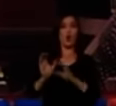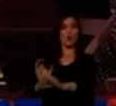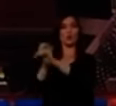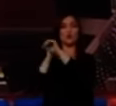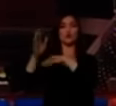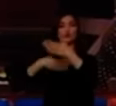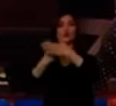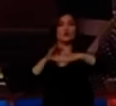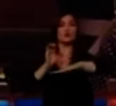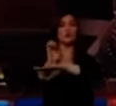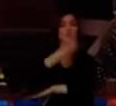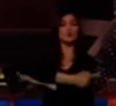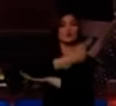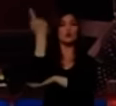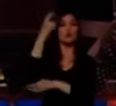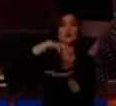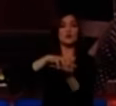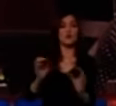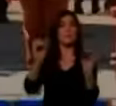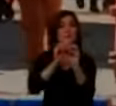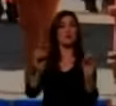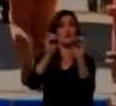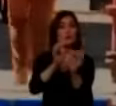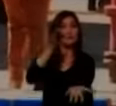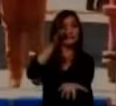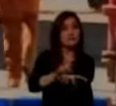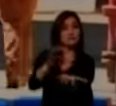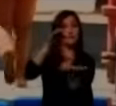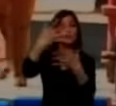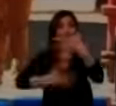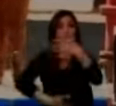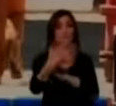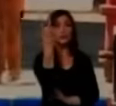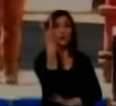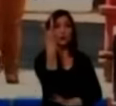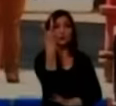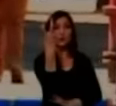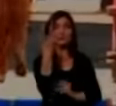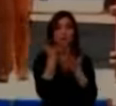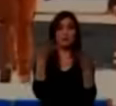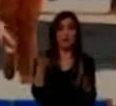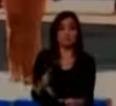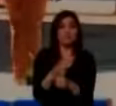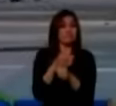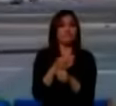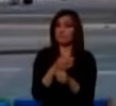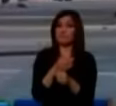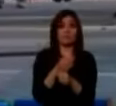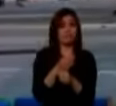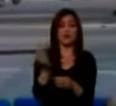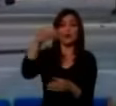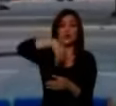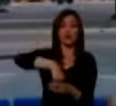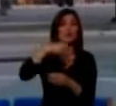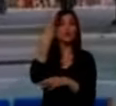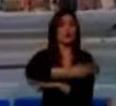y un día extra en cada provincia o cantón, es decir, 12 en total. No serán recuperables y se incluye